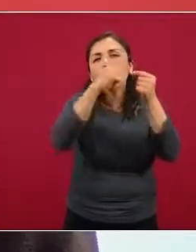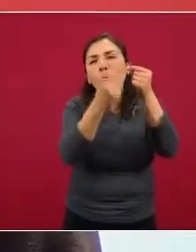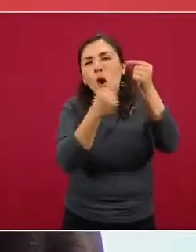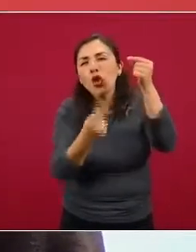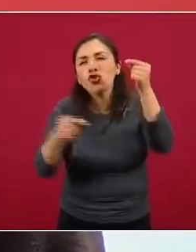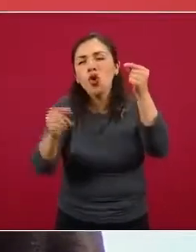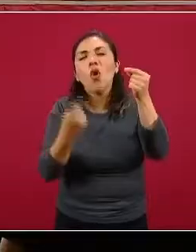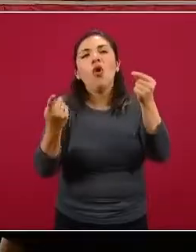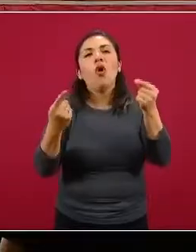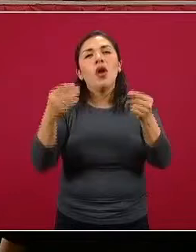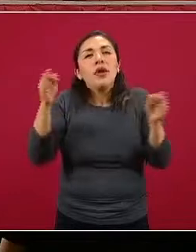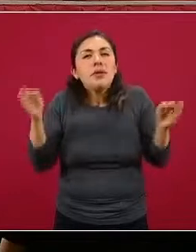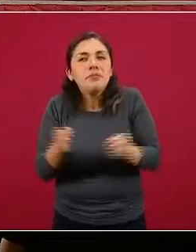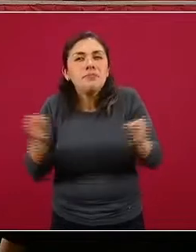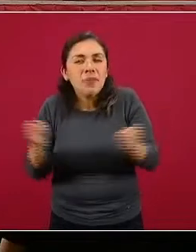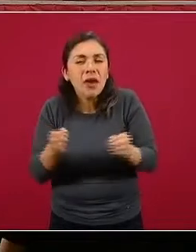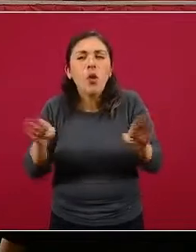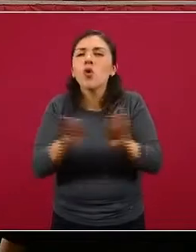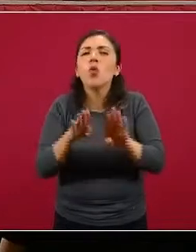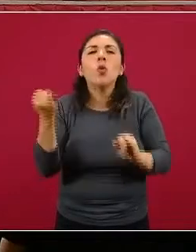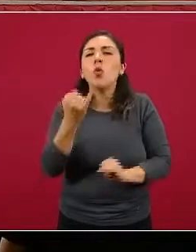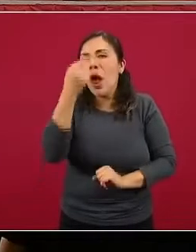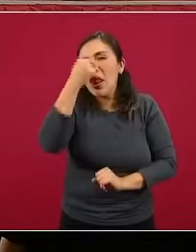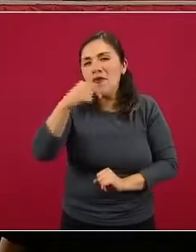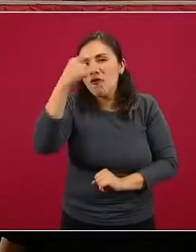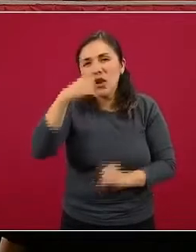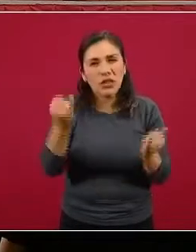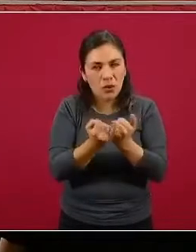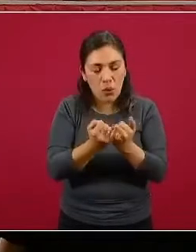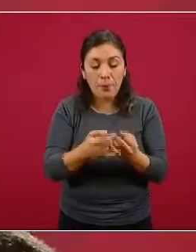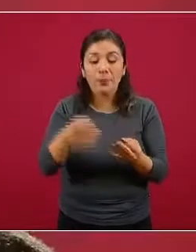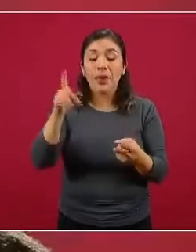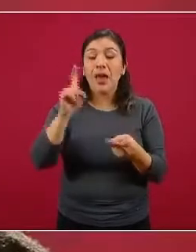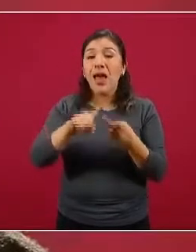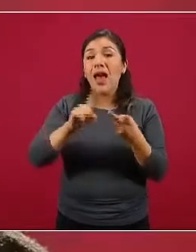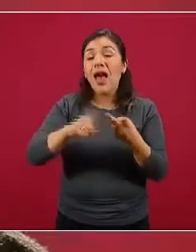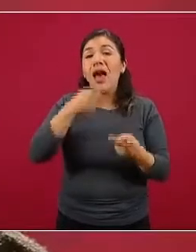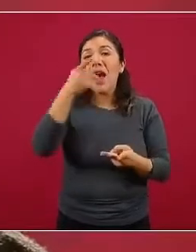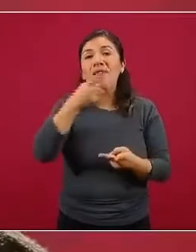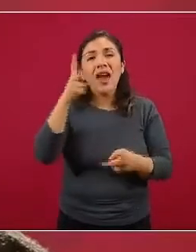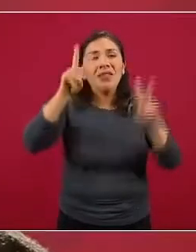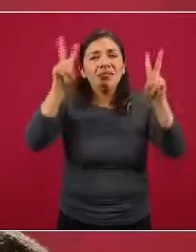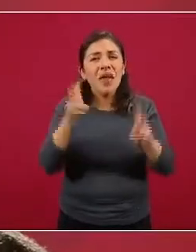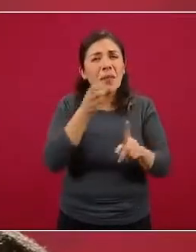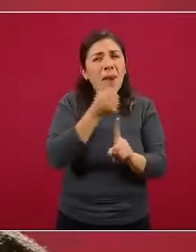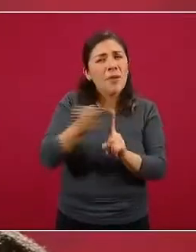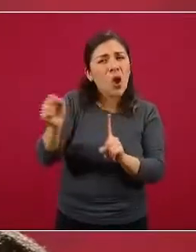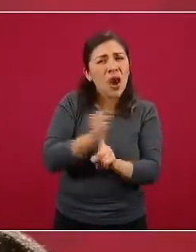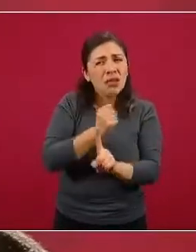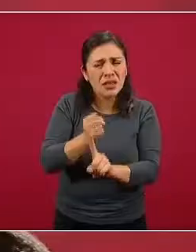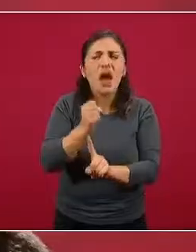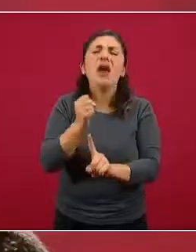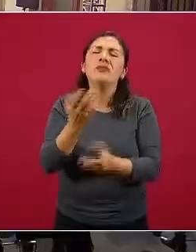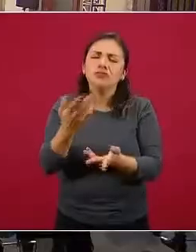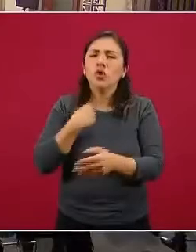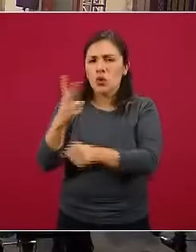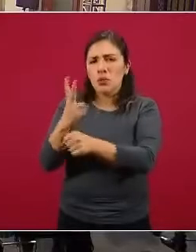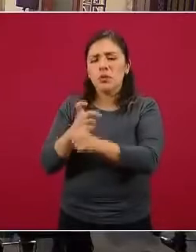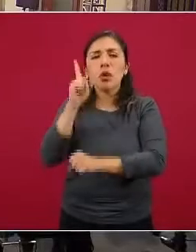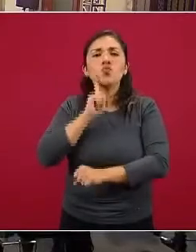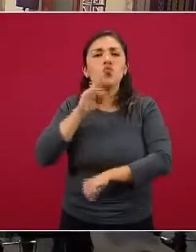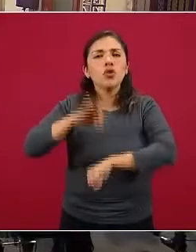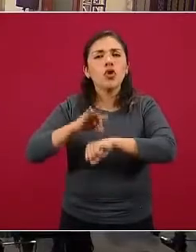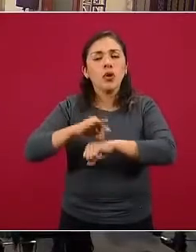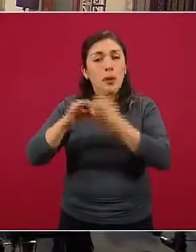persistirá por varios años. Respecto al tema de violencia de género, es un tema que hemos tratado varias veces aquí. Vamos a invitar a nuestra colega, la